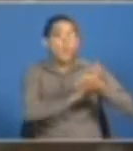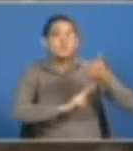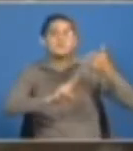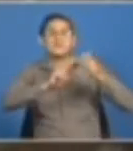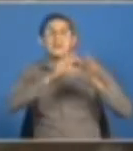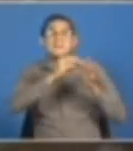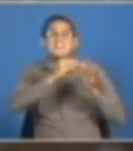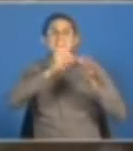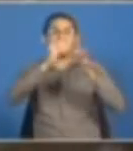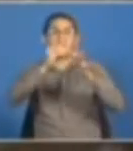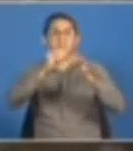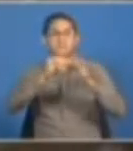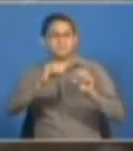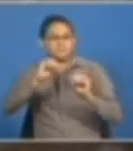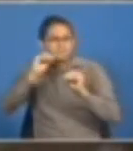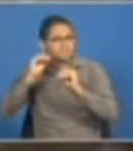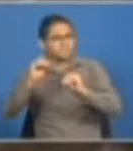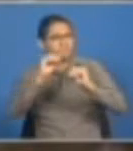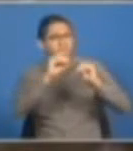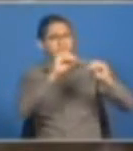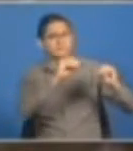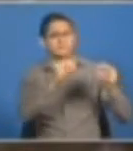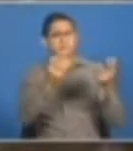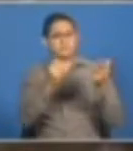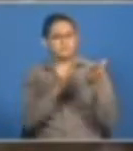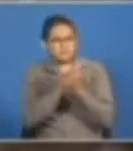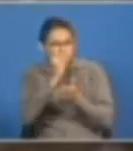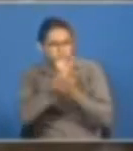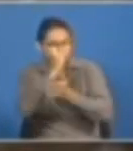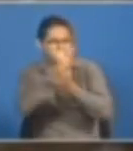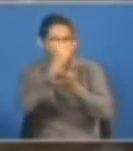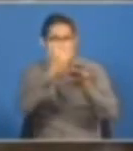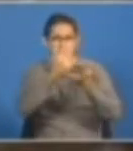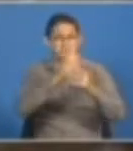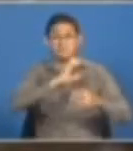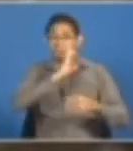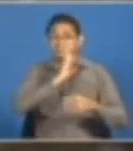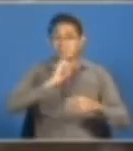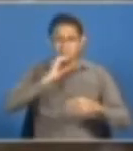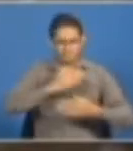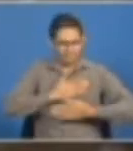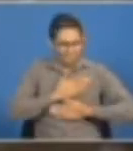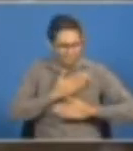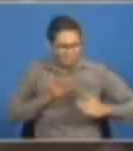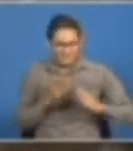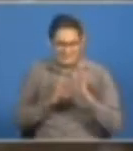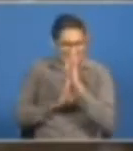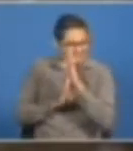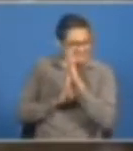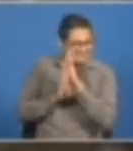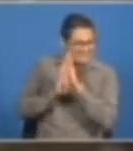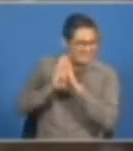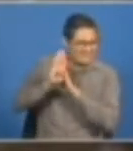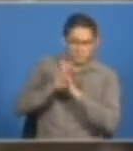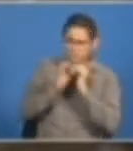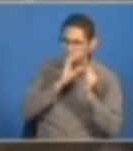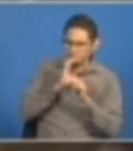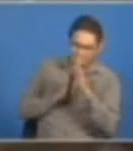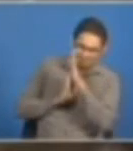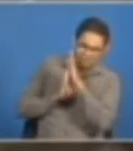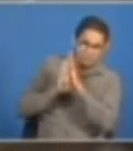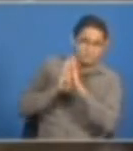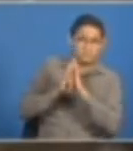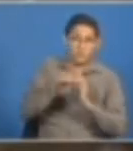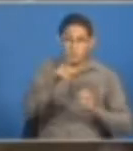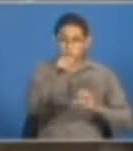de formar profesionales en la investigación y dispuestos y comprometidos con el desarrollo efectivo y eficiente del agro.